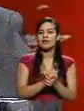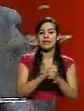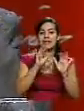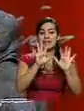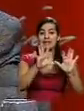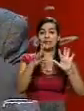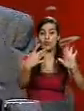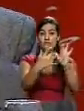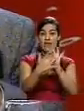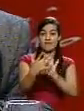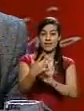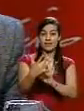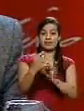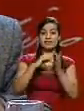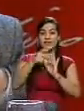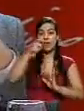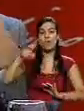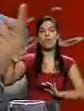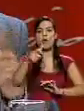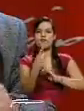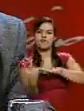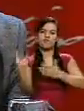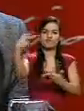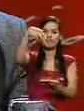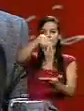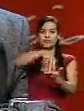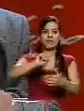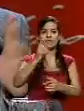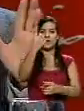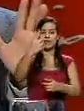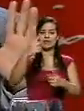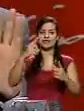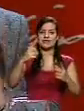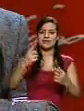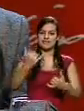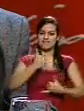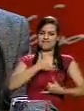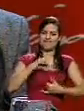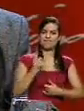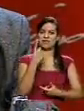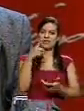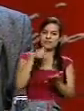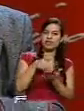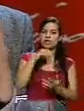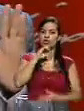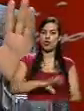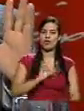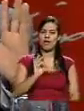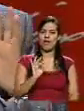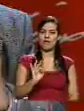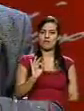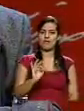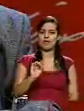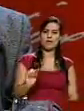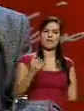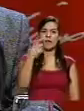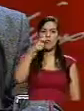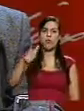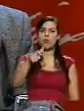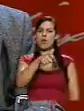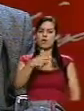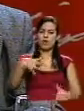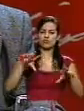pueblo entra a la historia, protagonizando, y entra por la puerta grande. Eso se puede